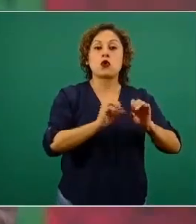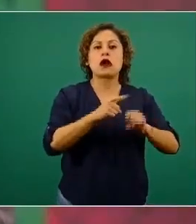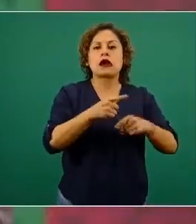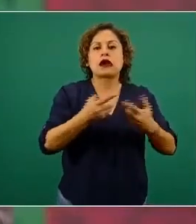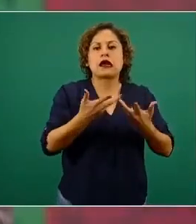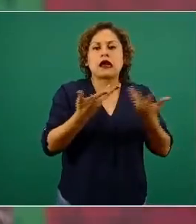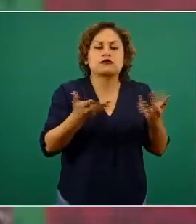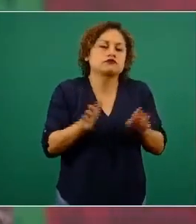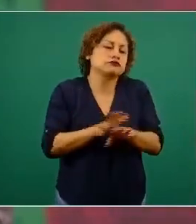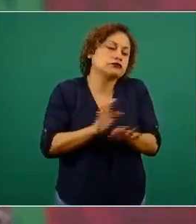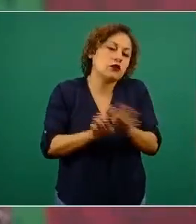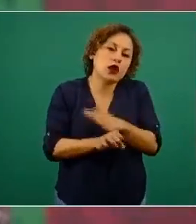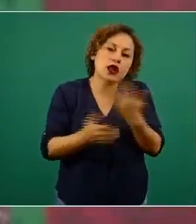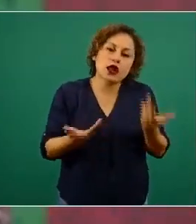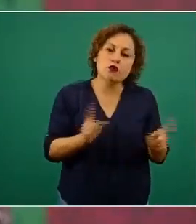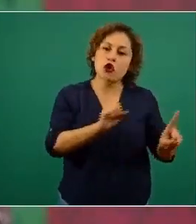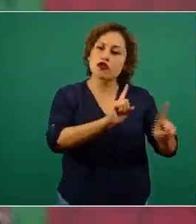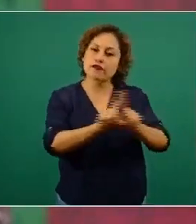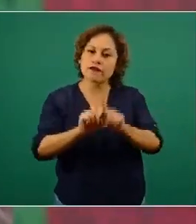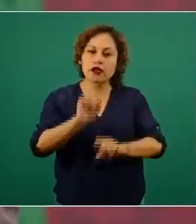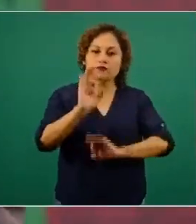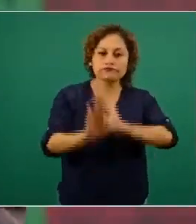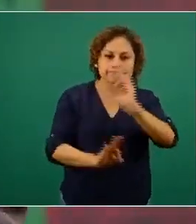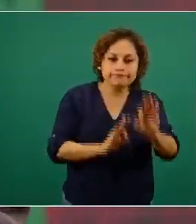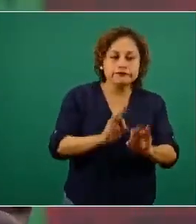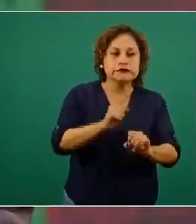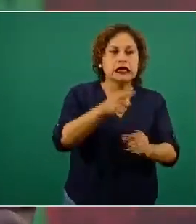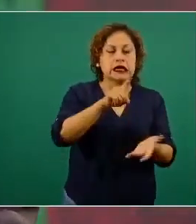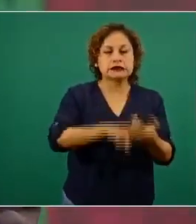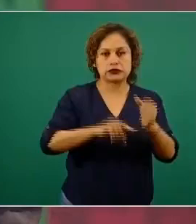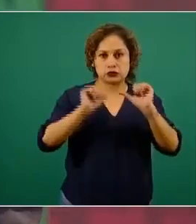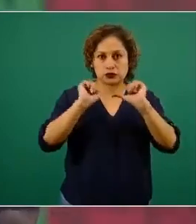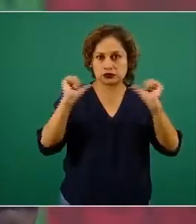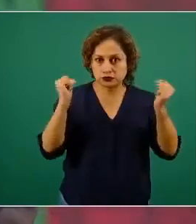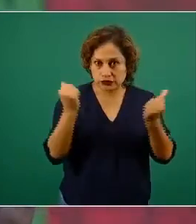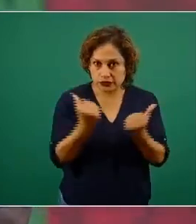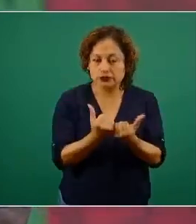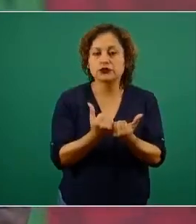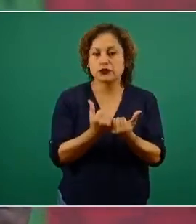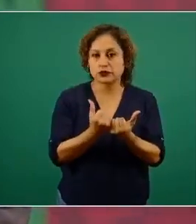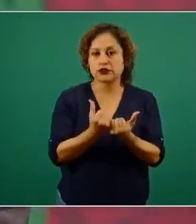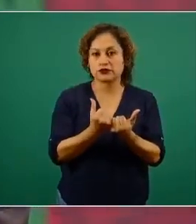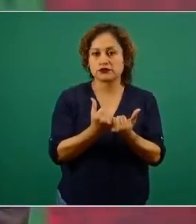mayormente son precisamente estos organismos no gubernamentales, que establecen